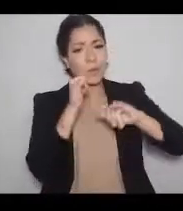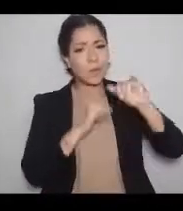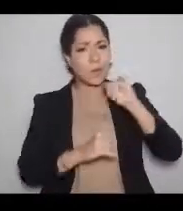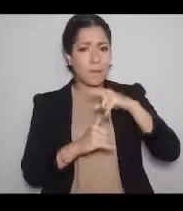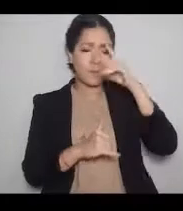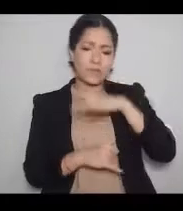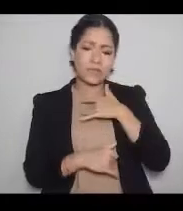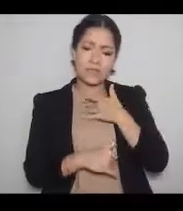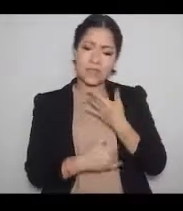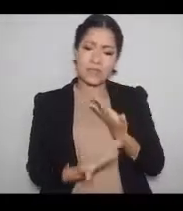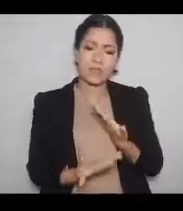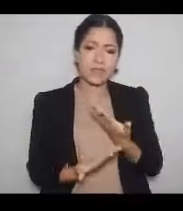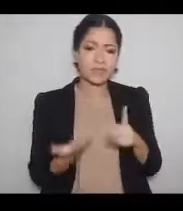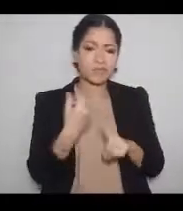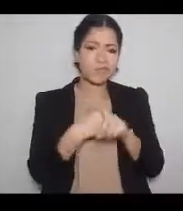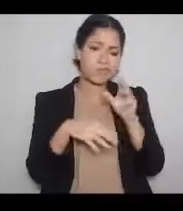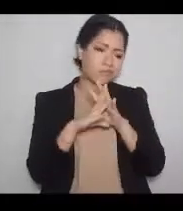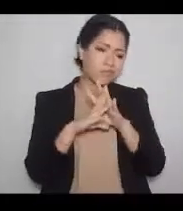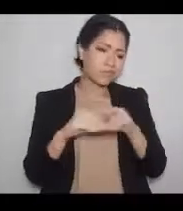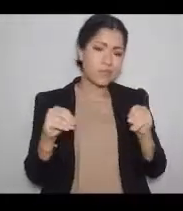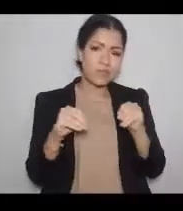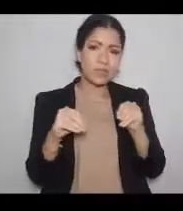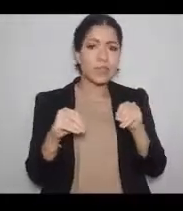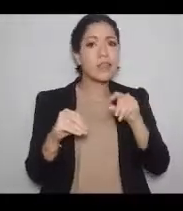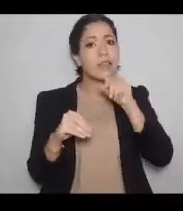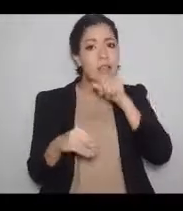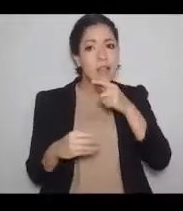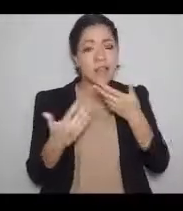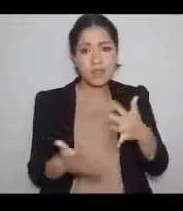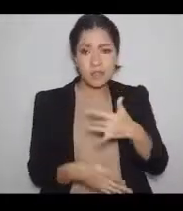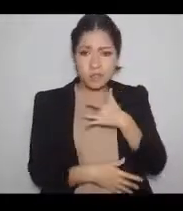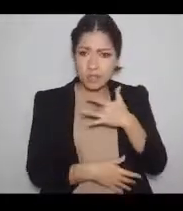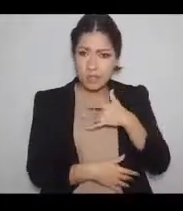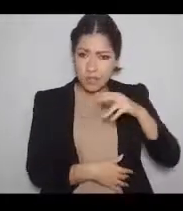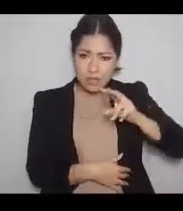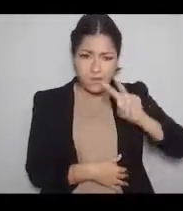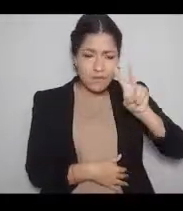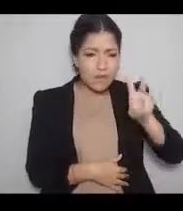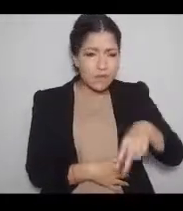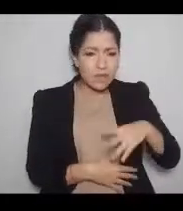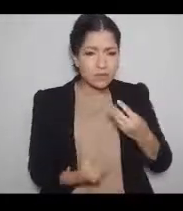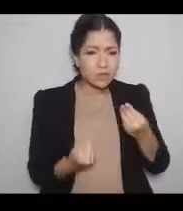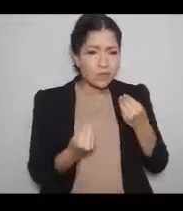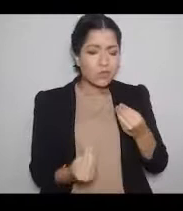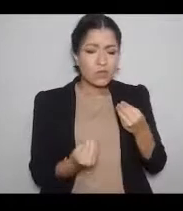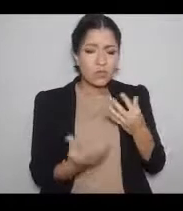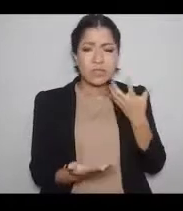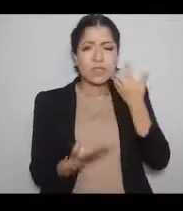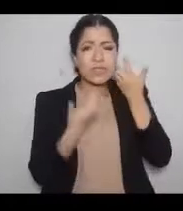pero no me levanté de la mesa. Retuve la orina por